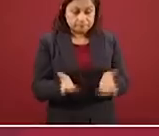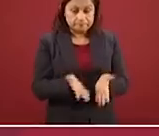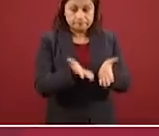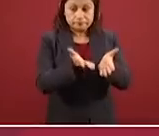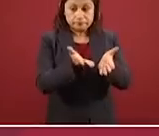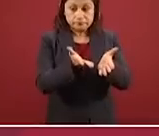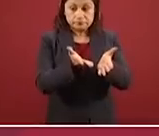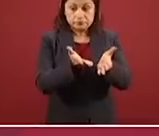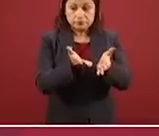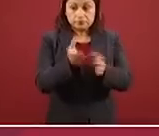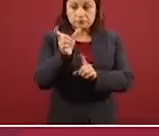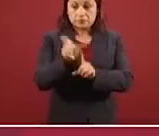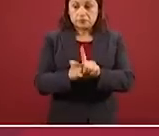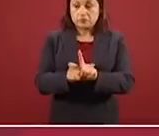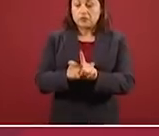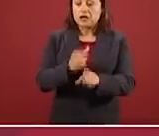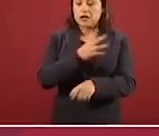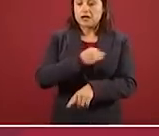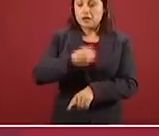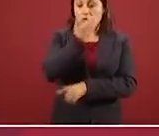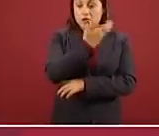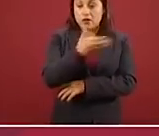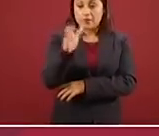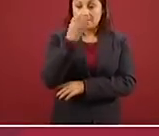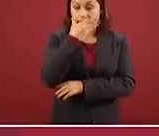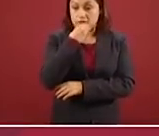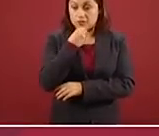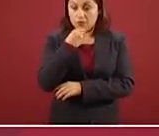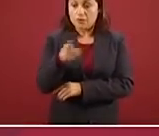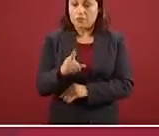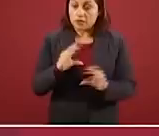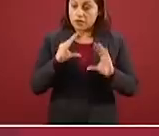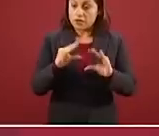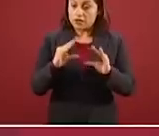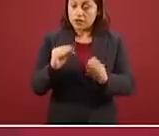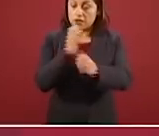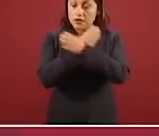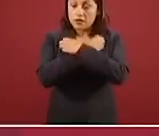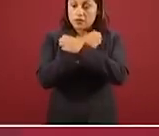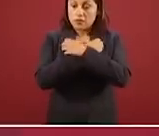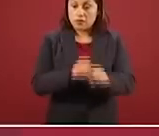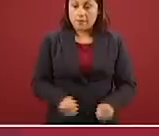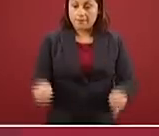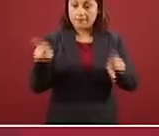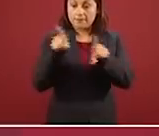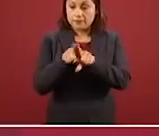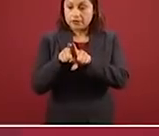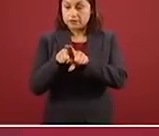que se eduque al hijo del campesino, igual que al hijo del más rico hacendado.